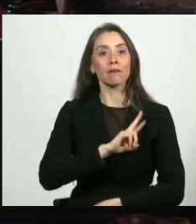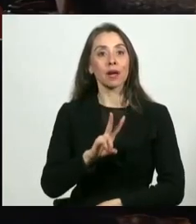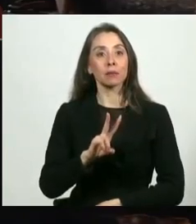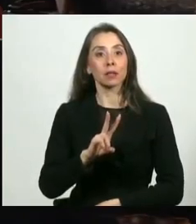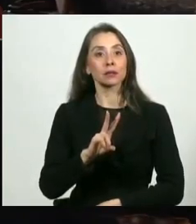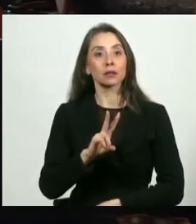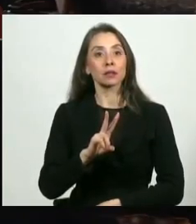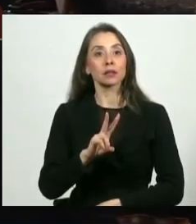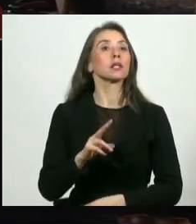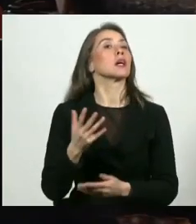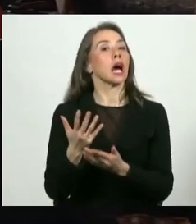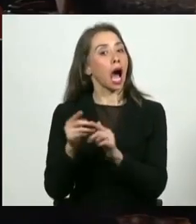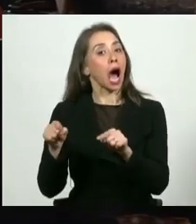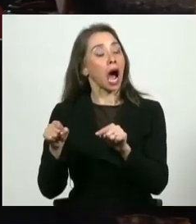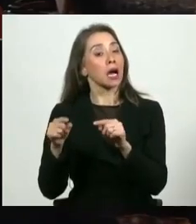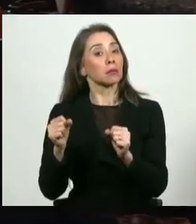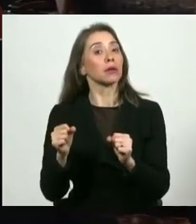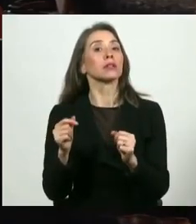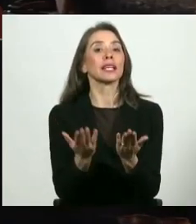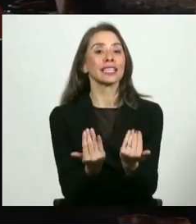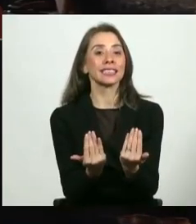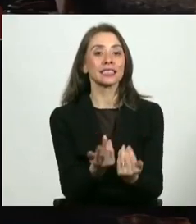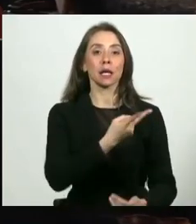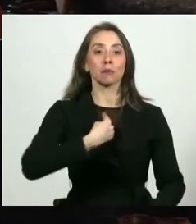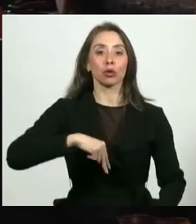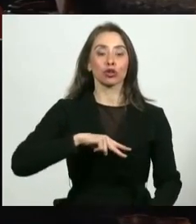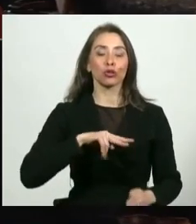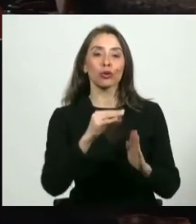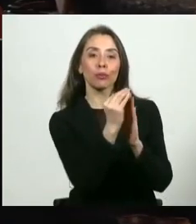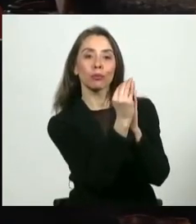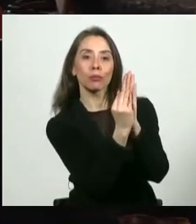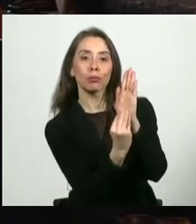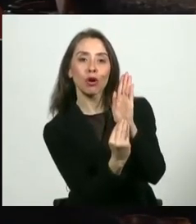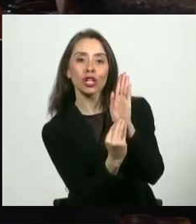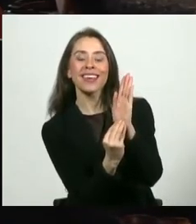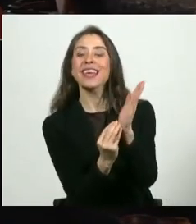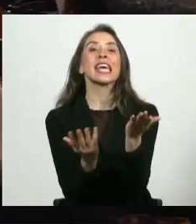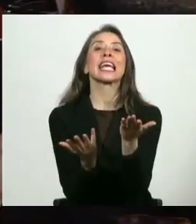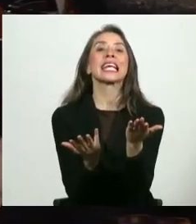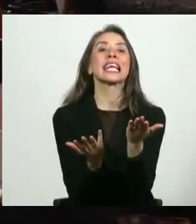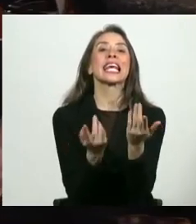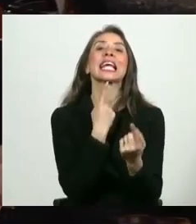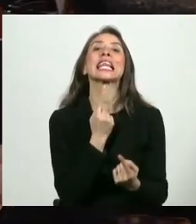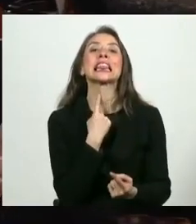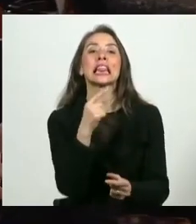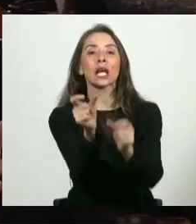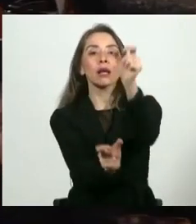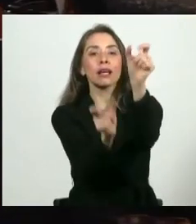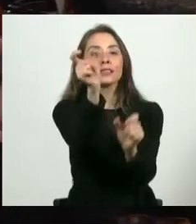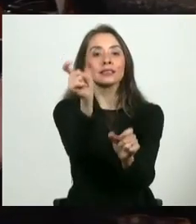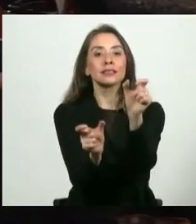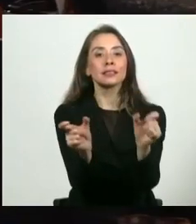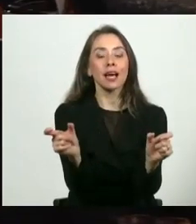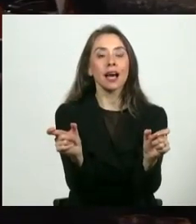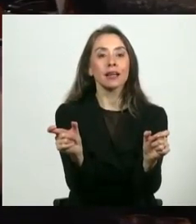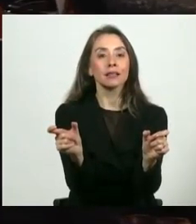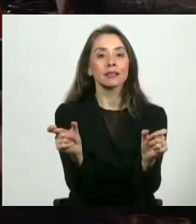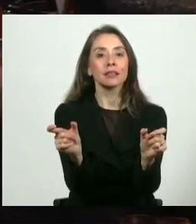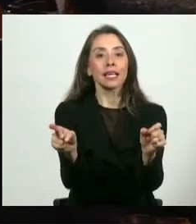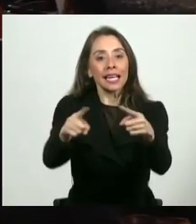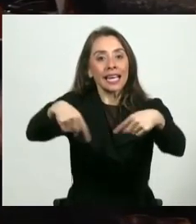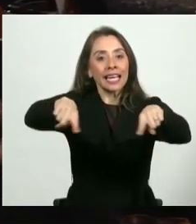se generaron instancias, porque la necesidad de nosotros era plasmar hacia dónde estaba el interés de nuestra, entre comillas, de